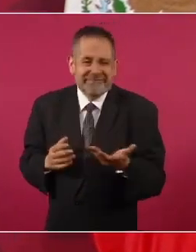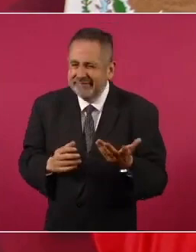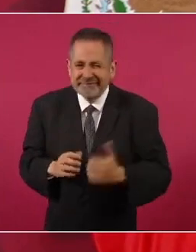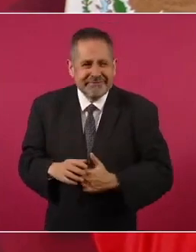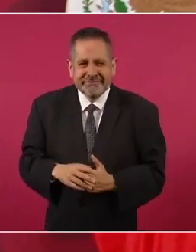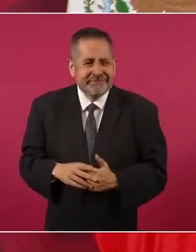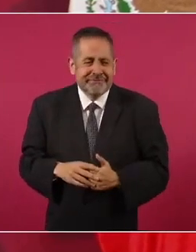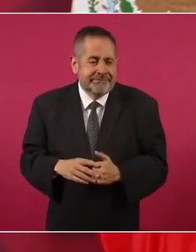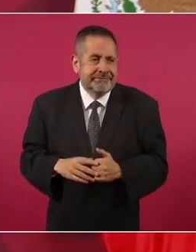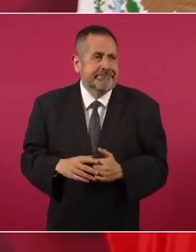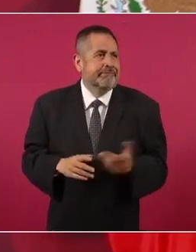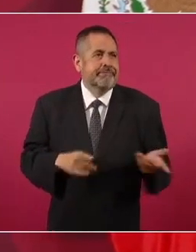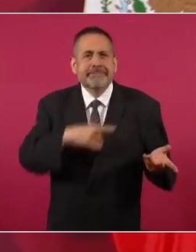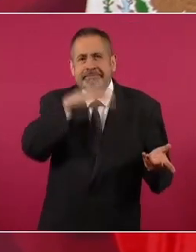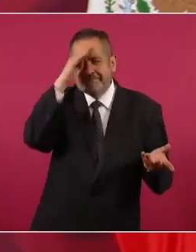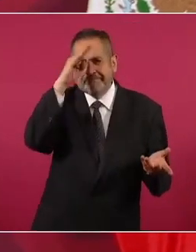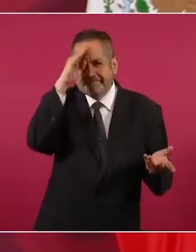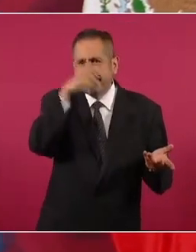como